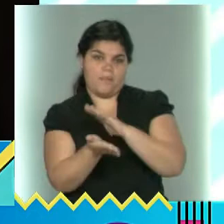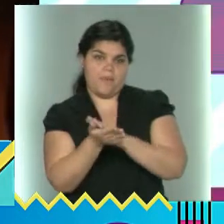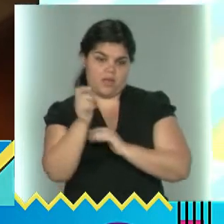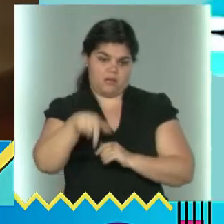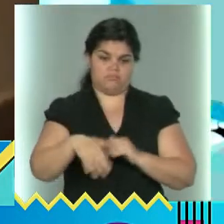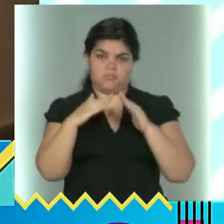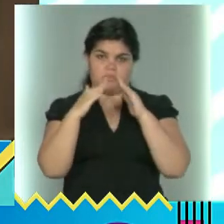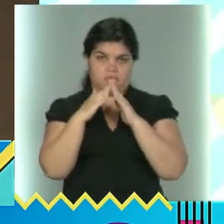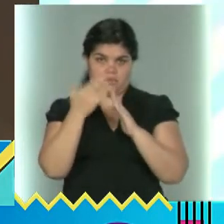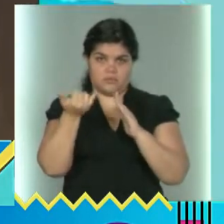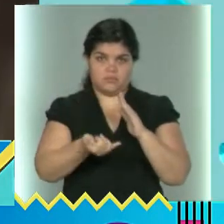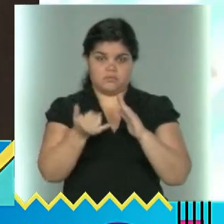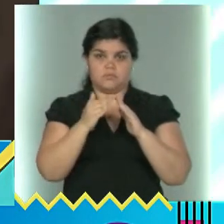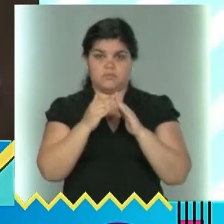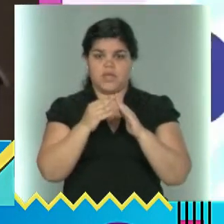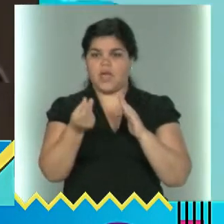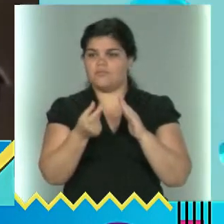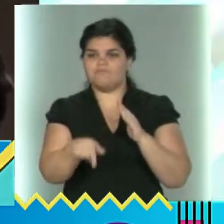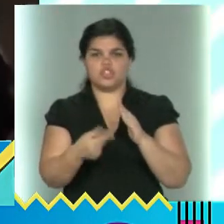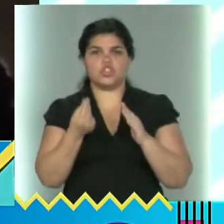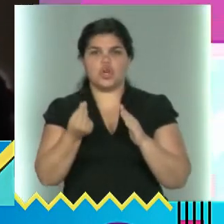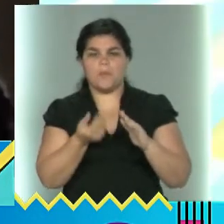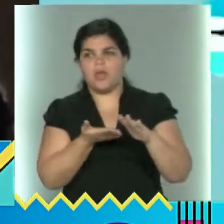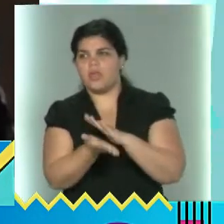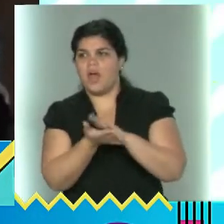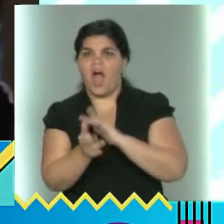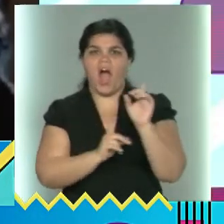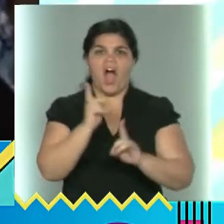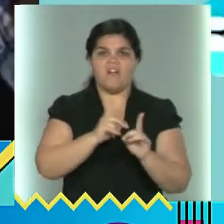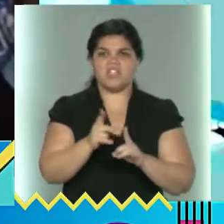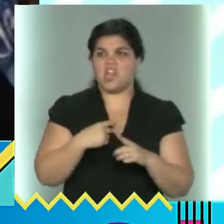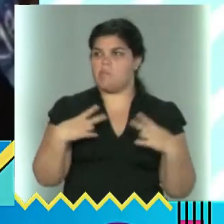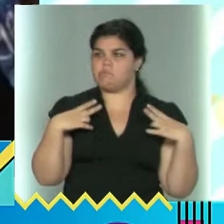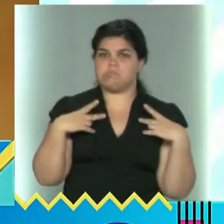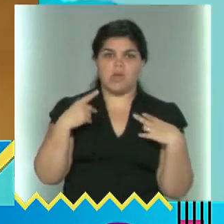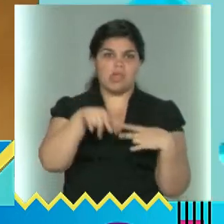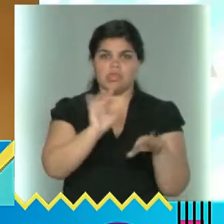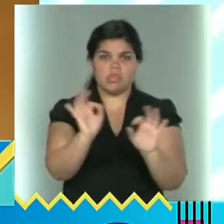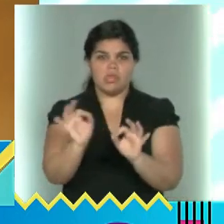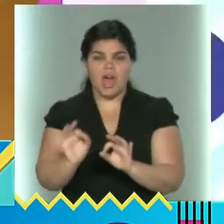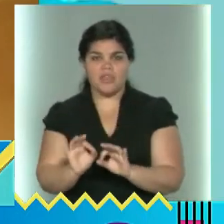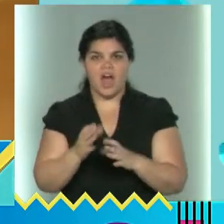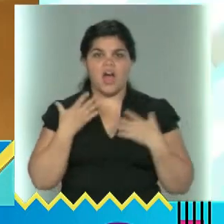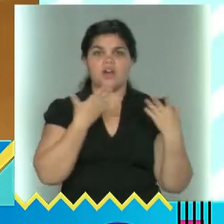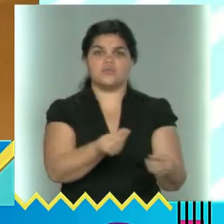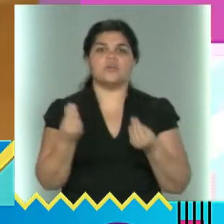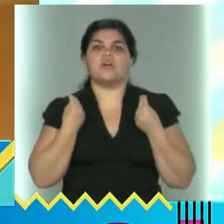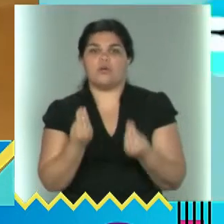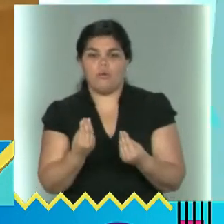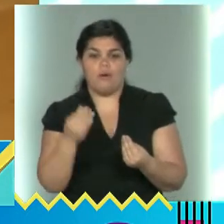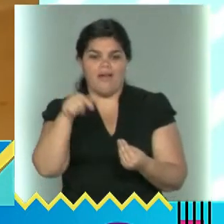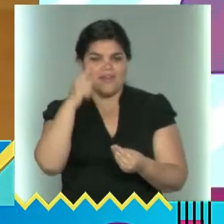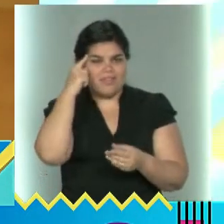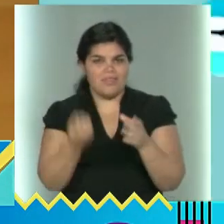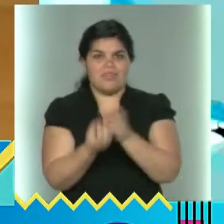casa y bueno, cuando poder darle un uso, por ejemplo, cuando la máquina está parada, que no tengo nada que hacer, poder ayudar a las personas y más